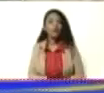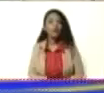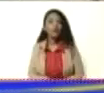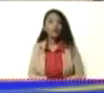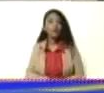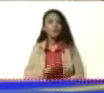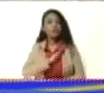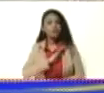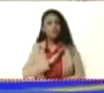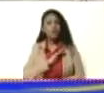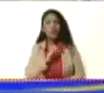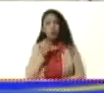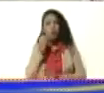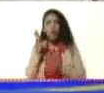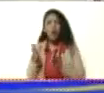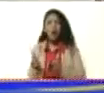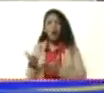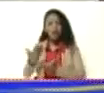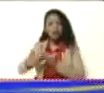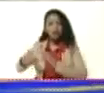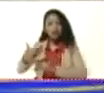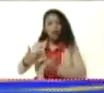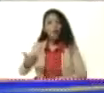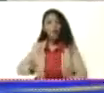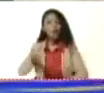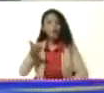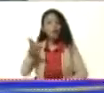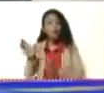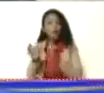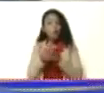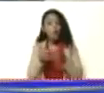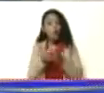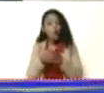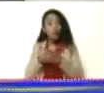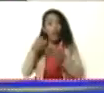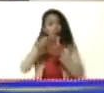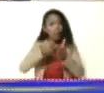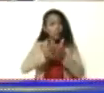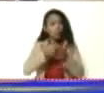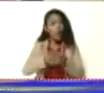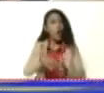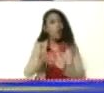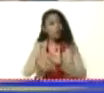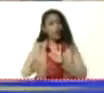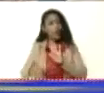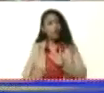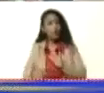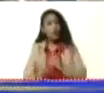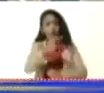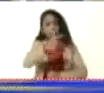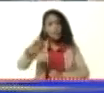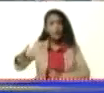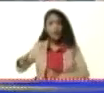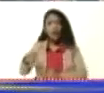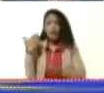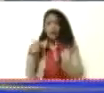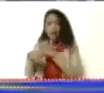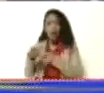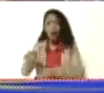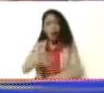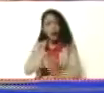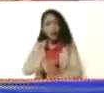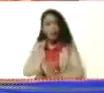Tenemos muy buenas relaciones con importantes sectores de la lucha por los derechos civiles que salieron a las calles